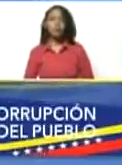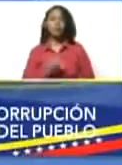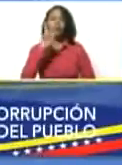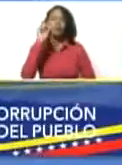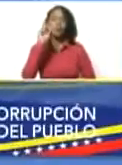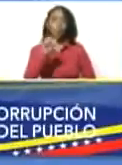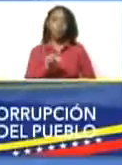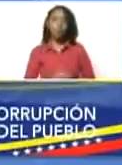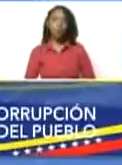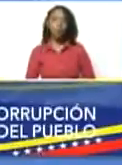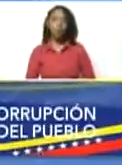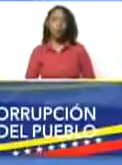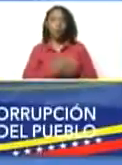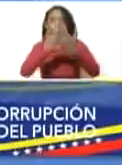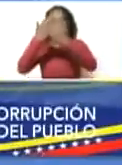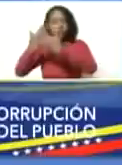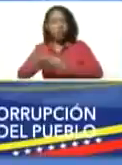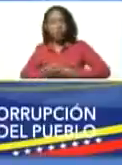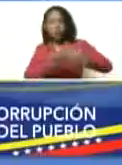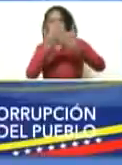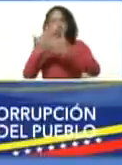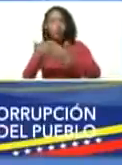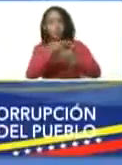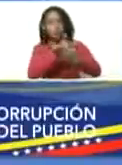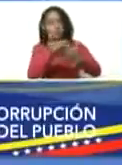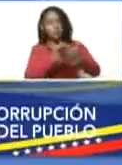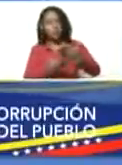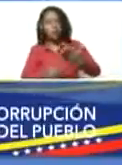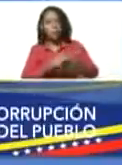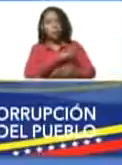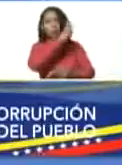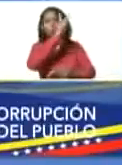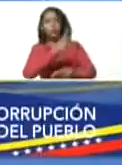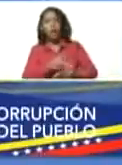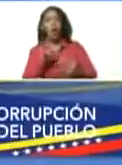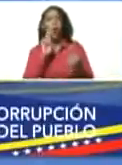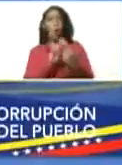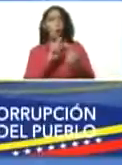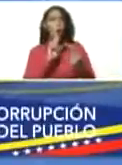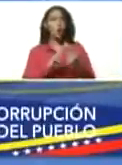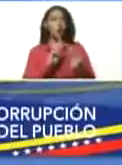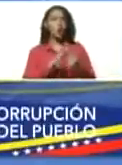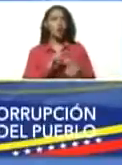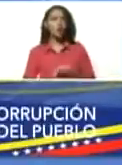También estudioso de la literatura y de la poesía, conocedor.